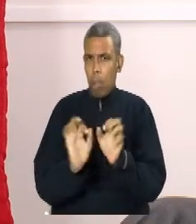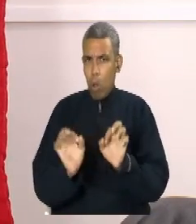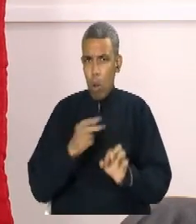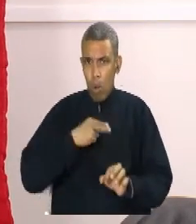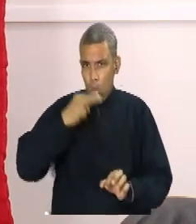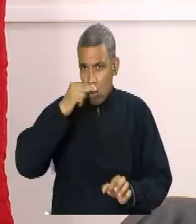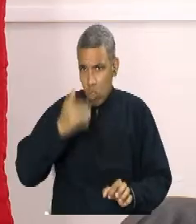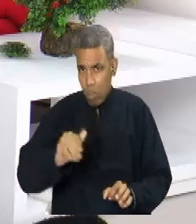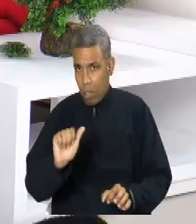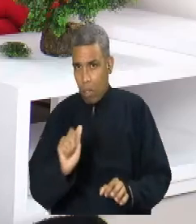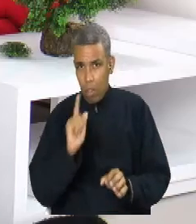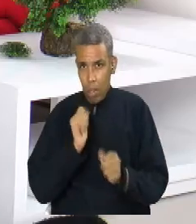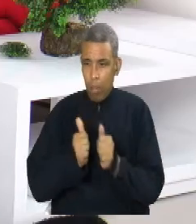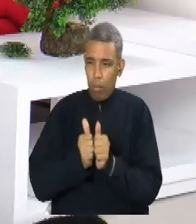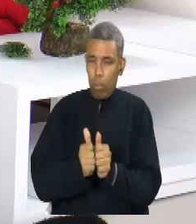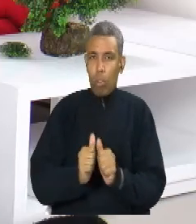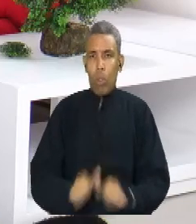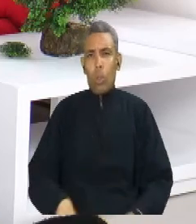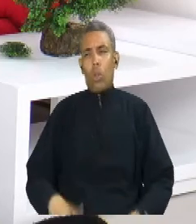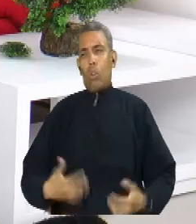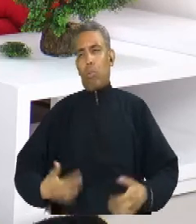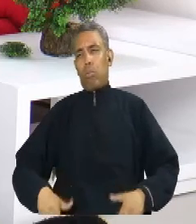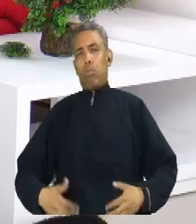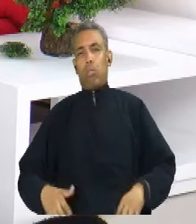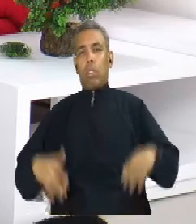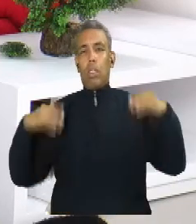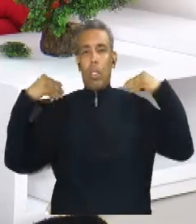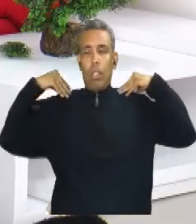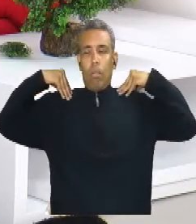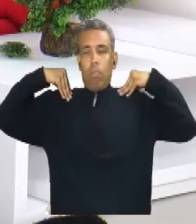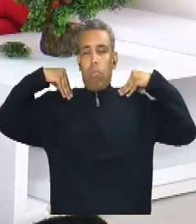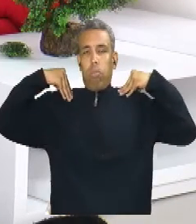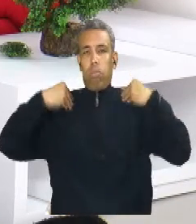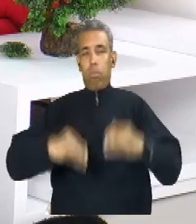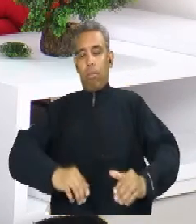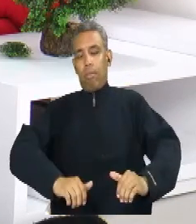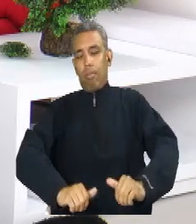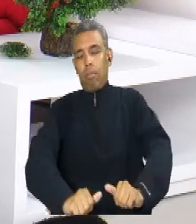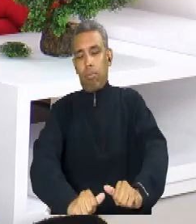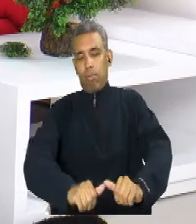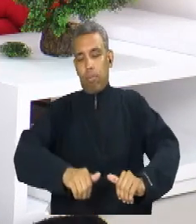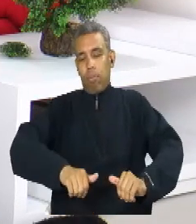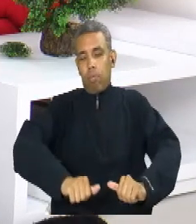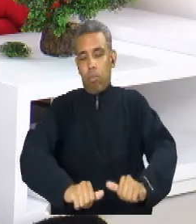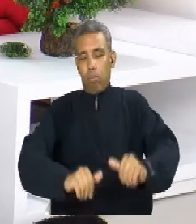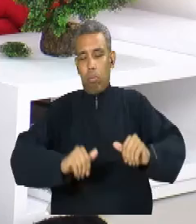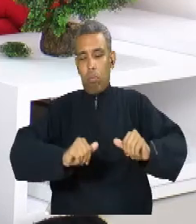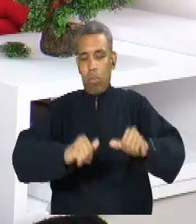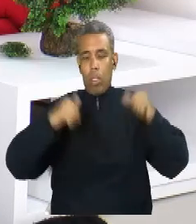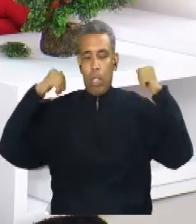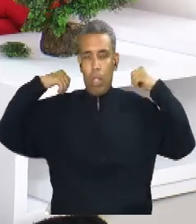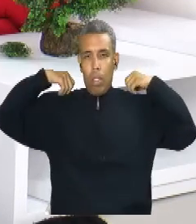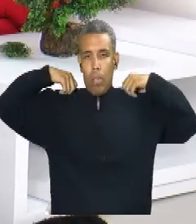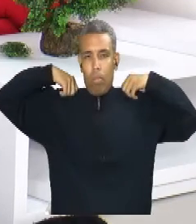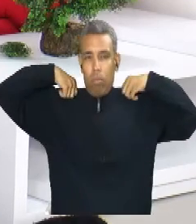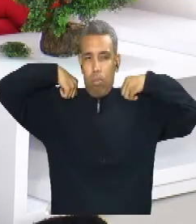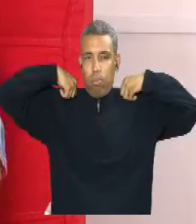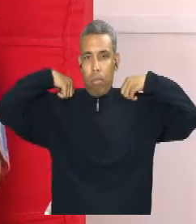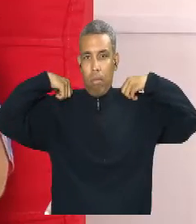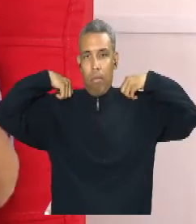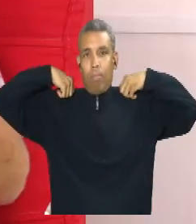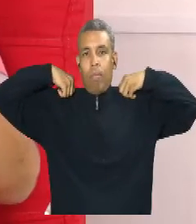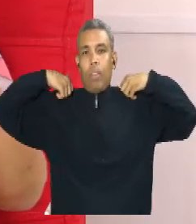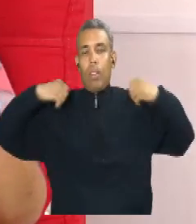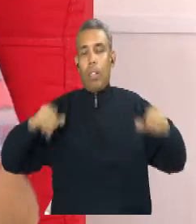tratamientos no hay cosas más relajantes que un buen masaje y un buen estado un buen sitio donde uno se sienta relajado y si tienen